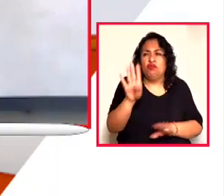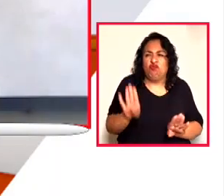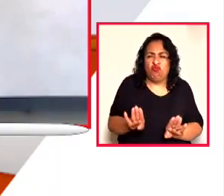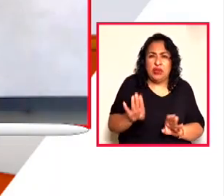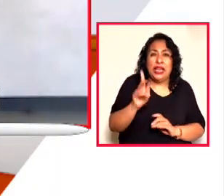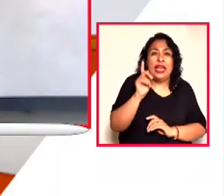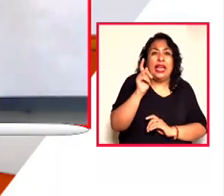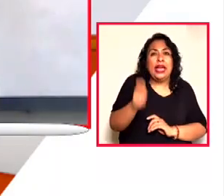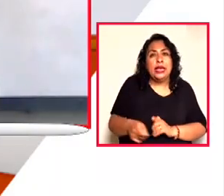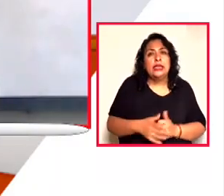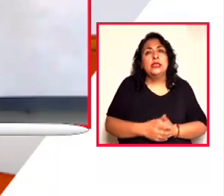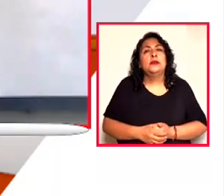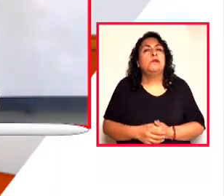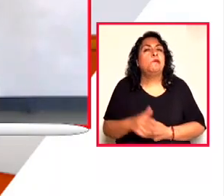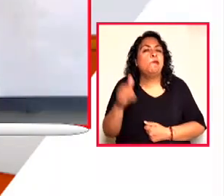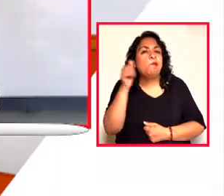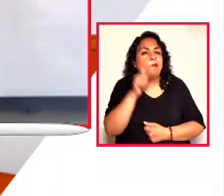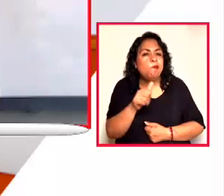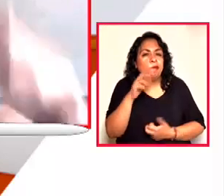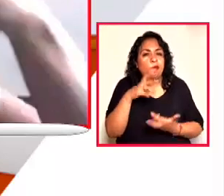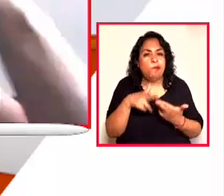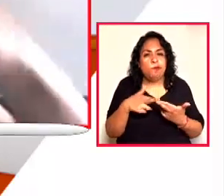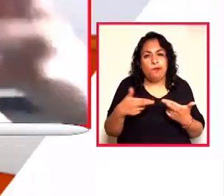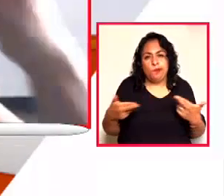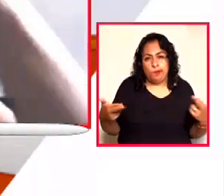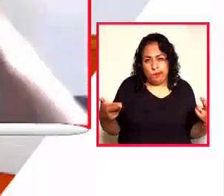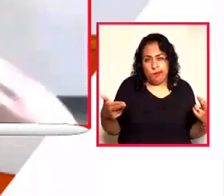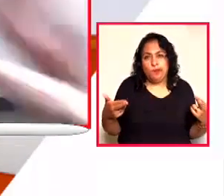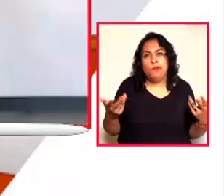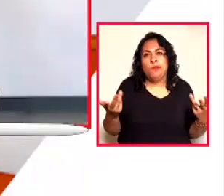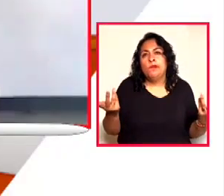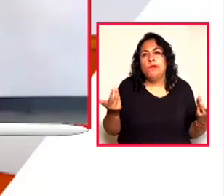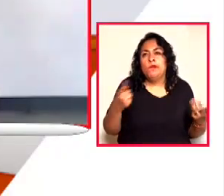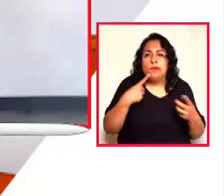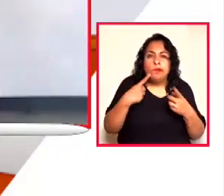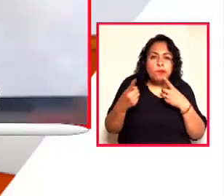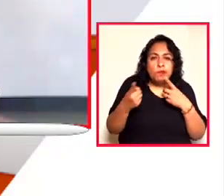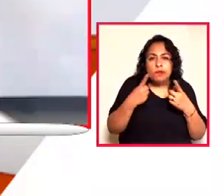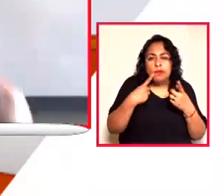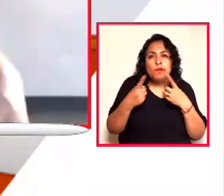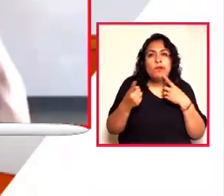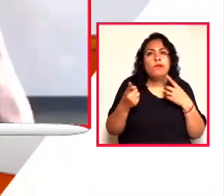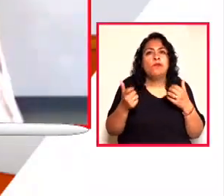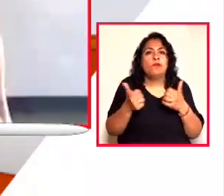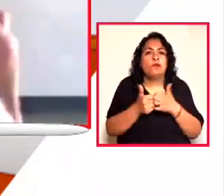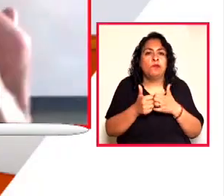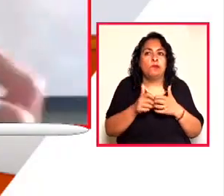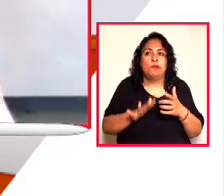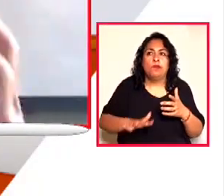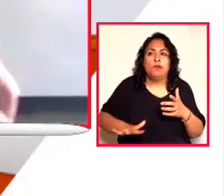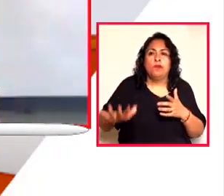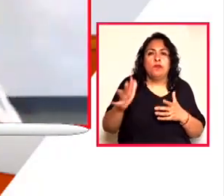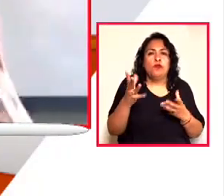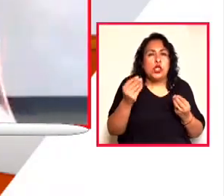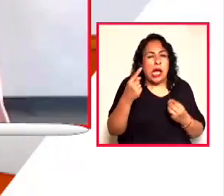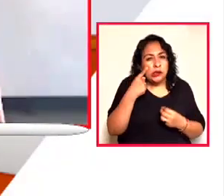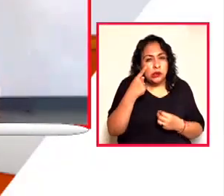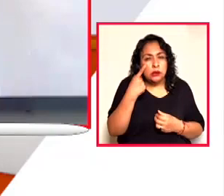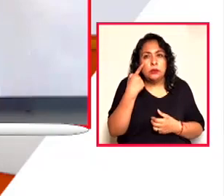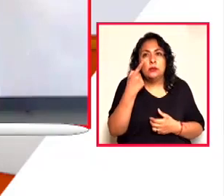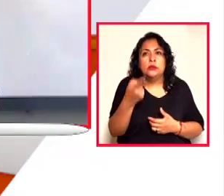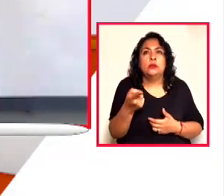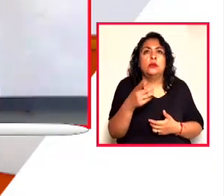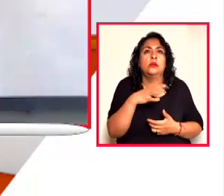esa siempre relación, bien sea dialogando o mimetizándose con el paisaje, pero muchas veces también apareciendo